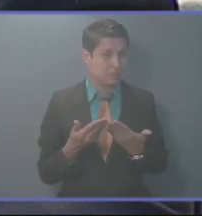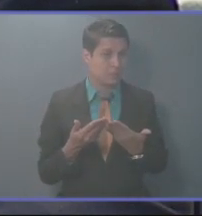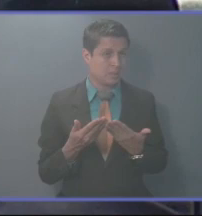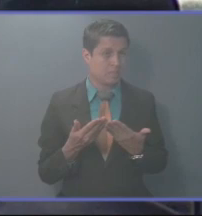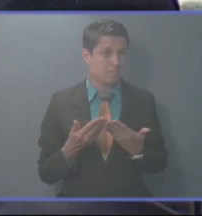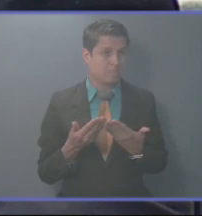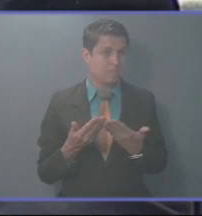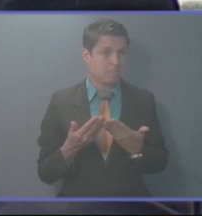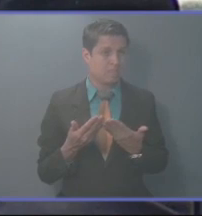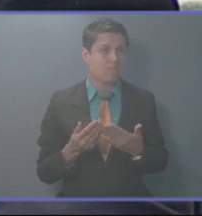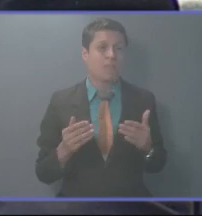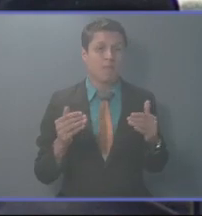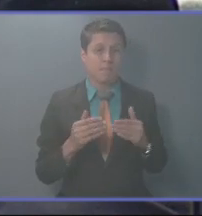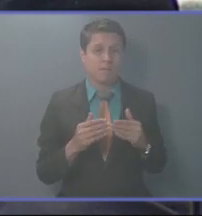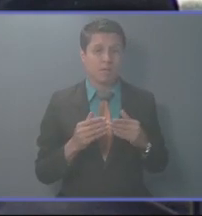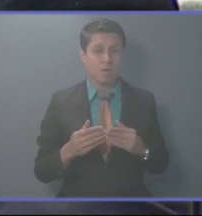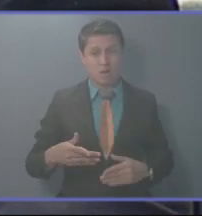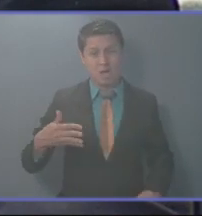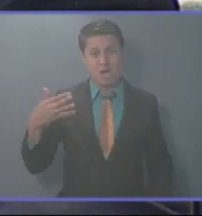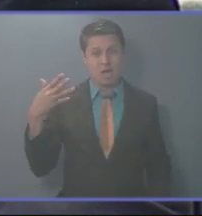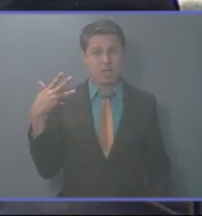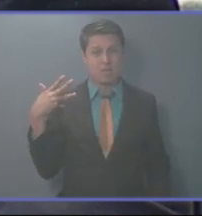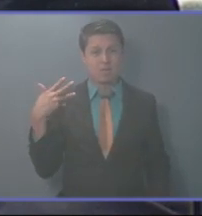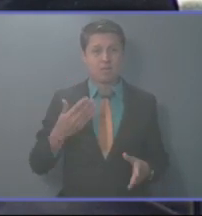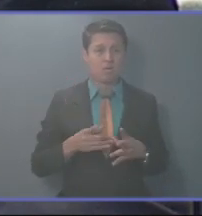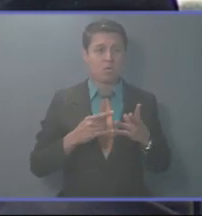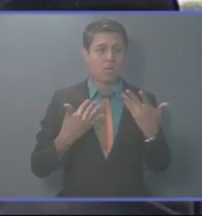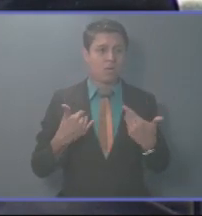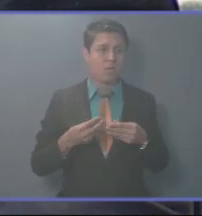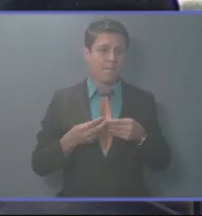y el restablecimiento o restitución de los derechos